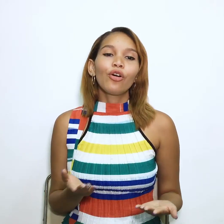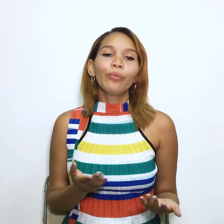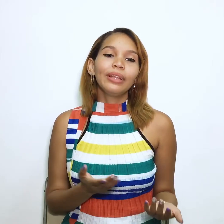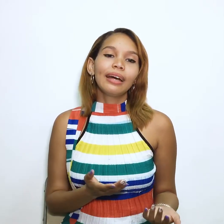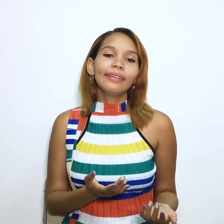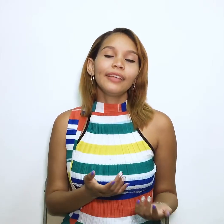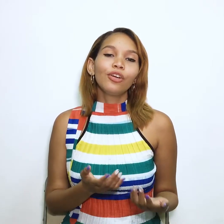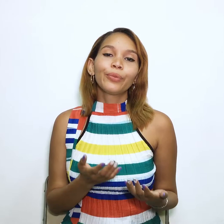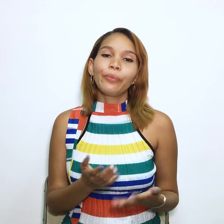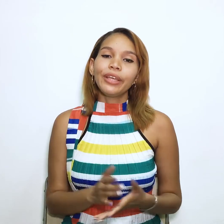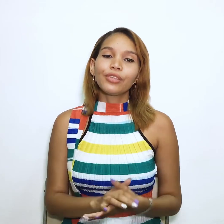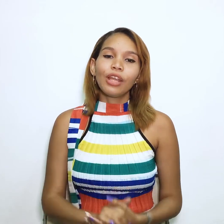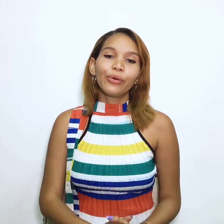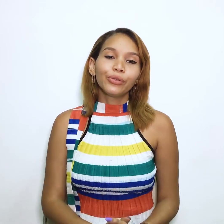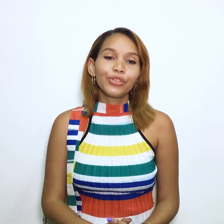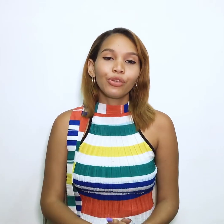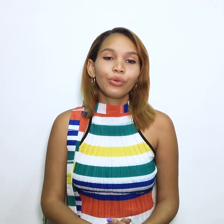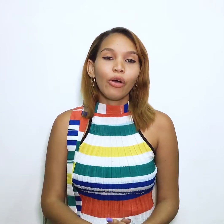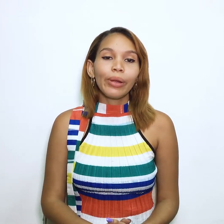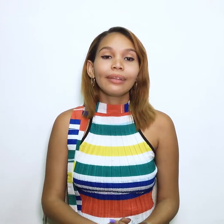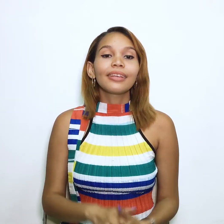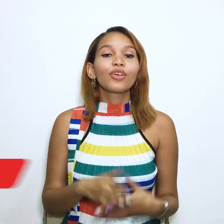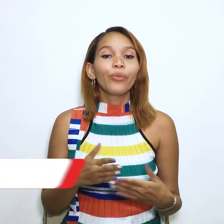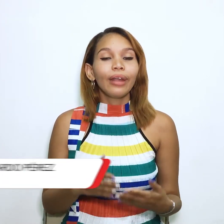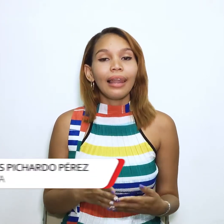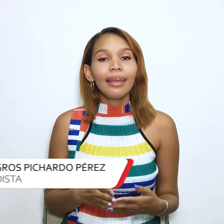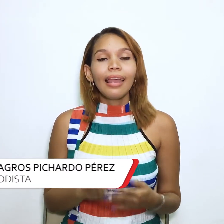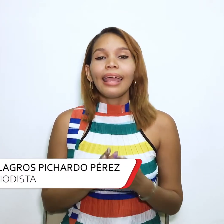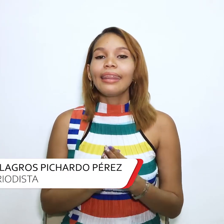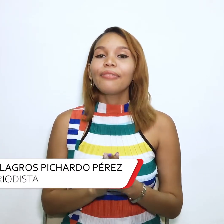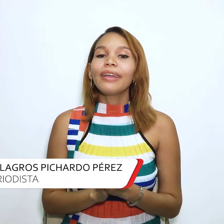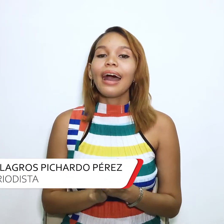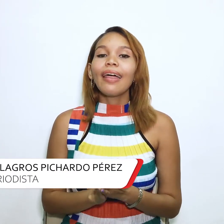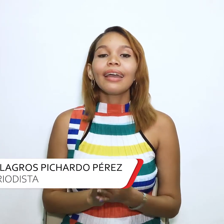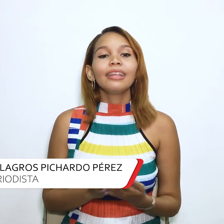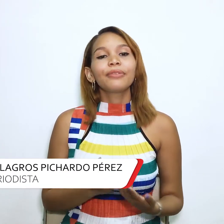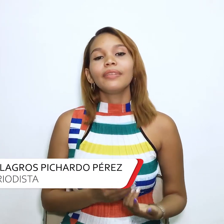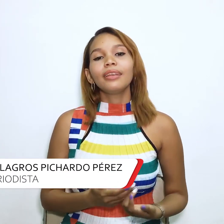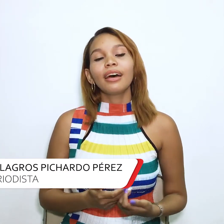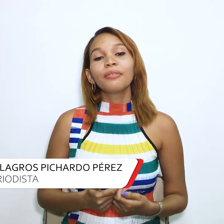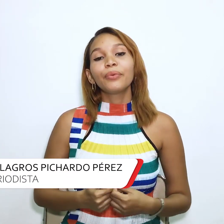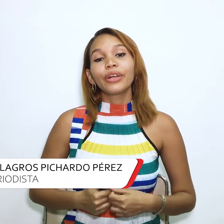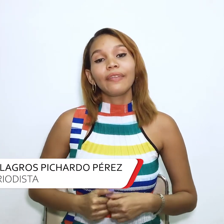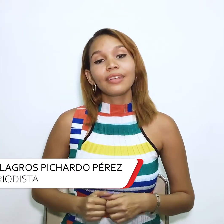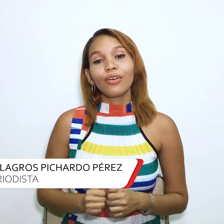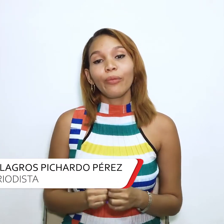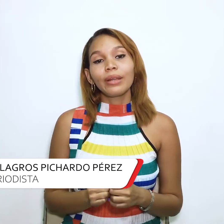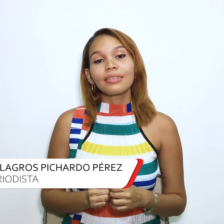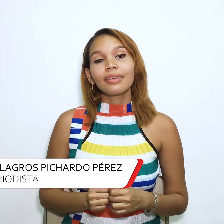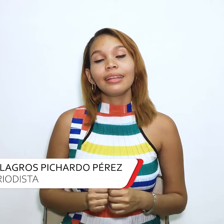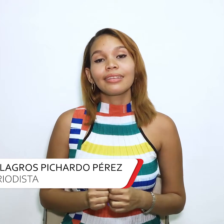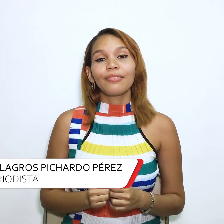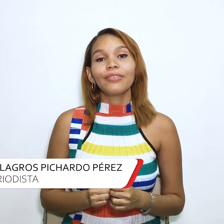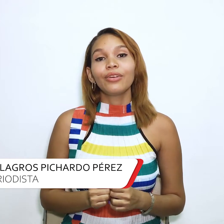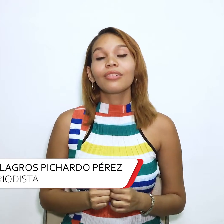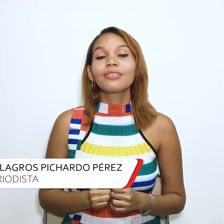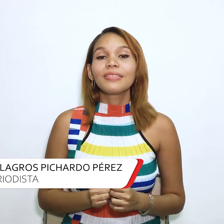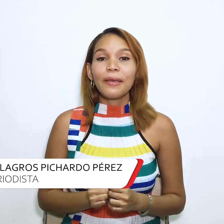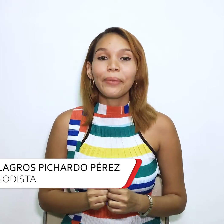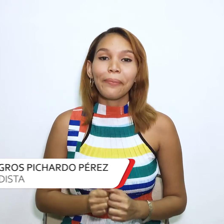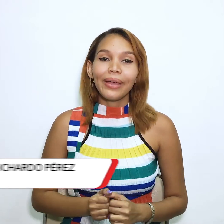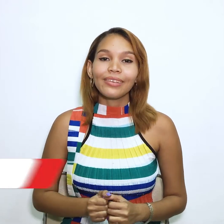Cuando se asume con humildad y compromiso la conducción de una obra descomunal, edificada y defendida por grandes hombres, el